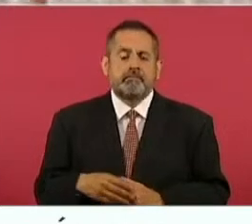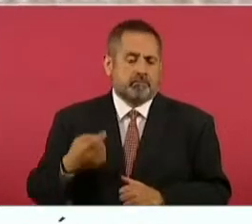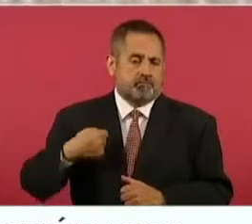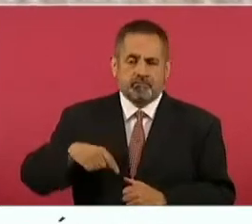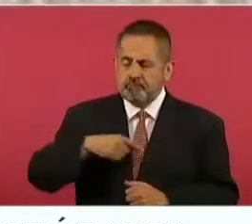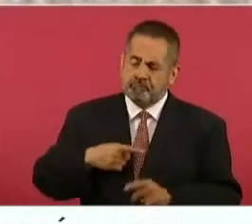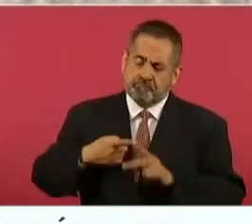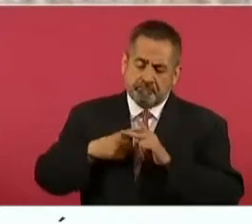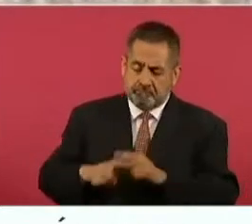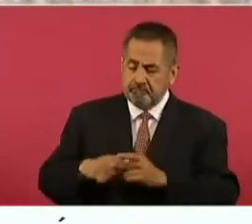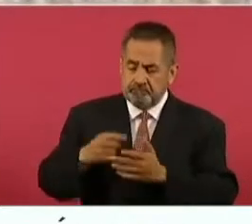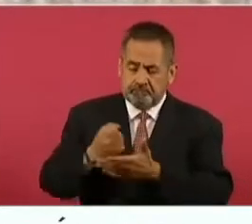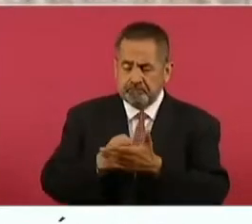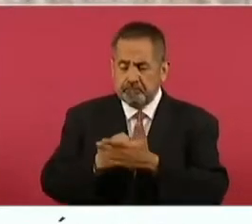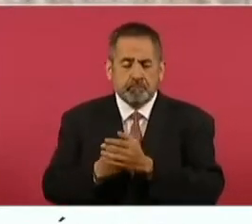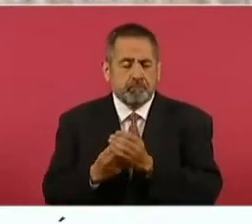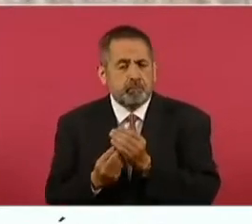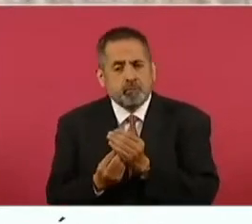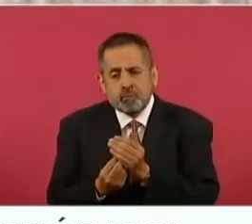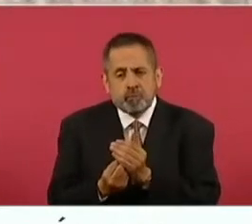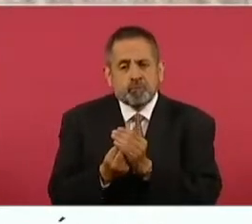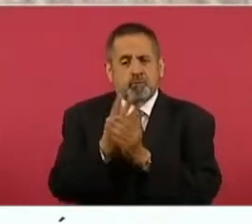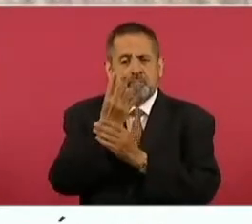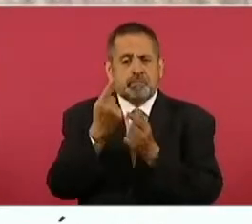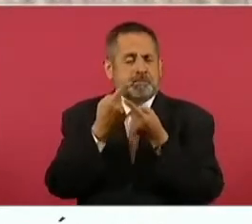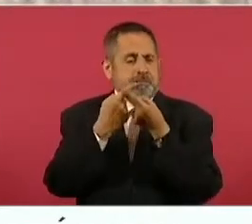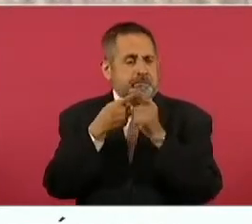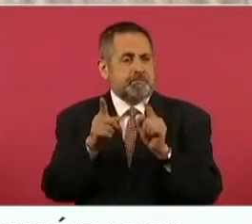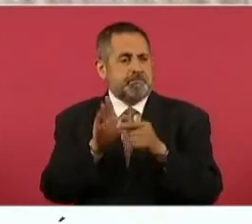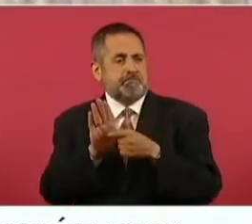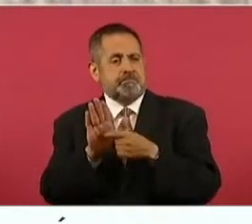iniciamos una nueva etapa en